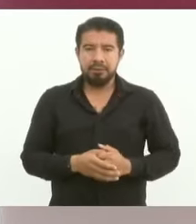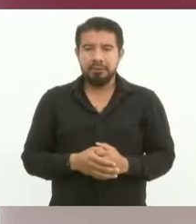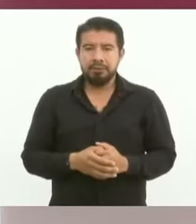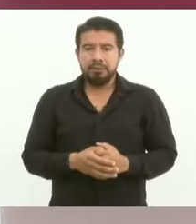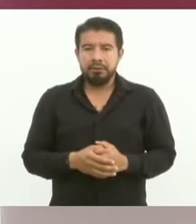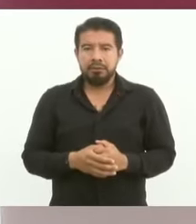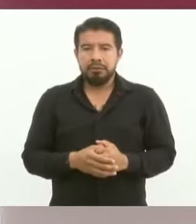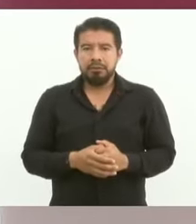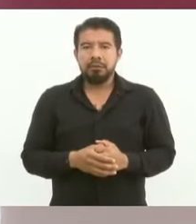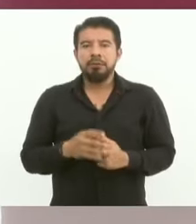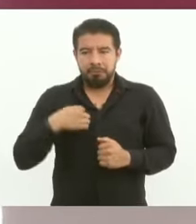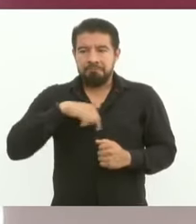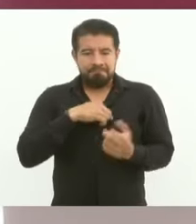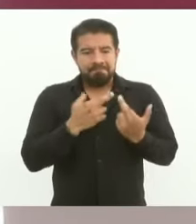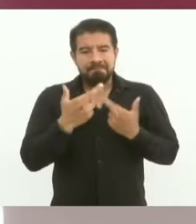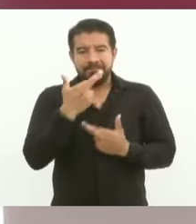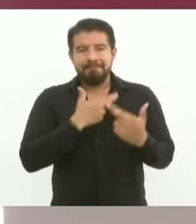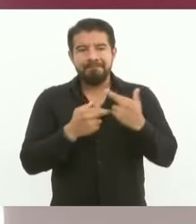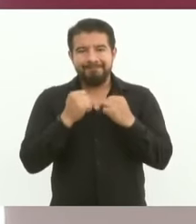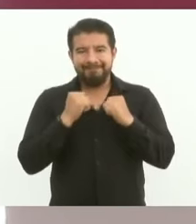vamos a regresar.